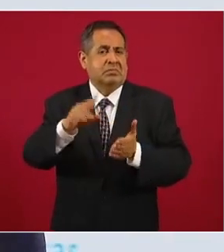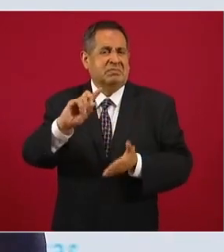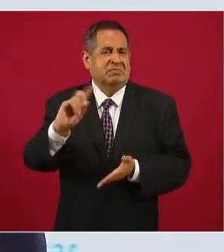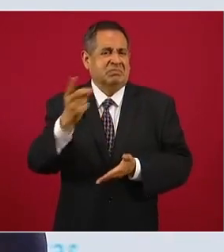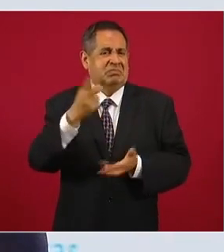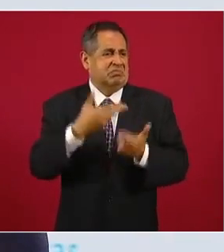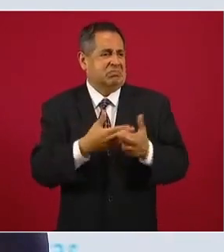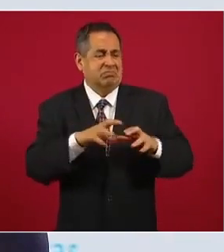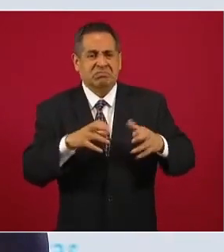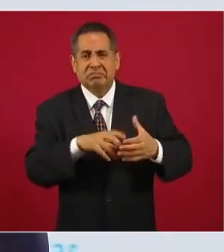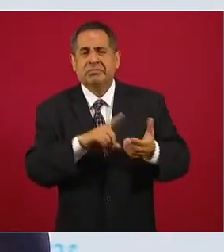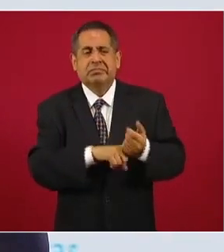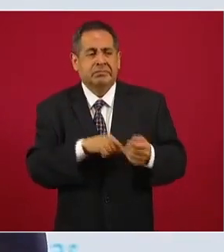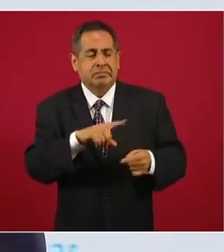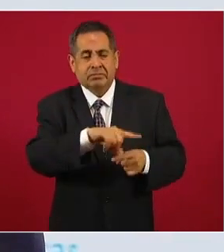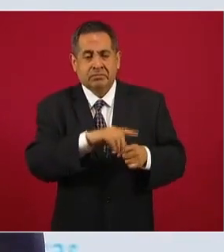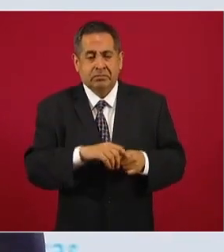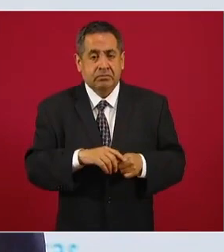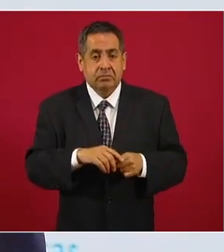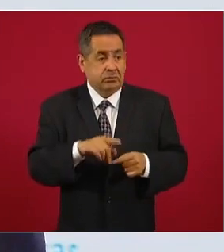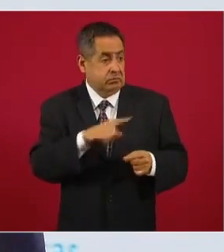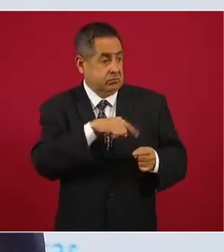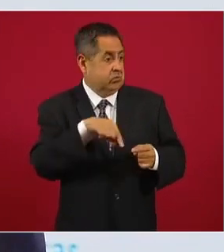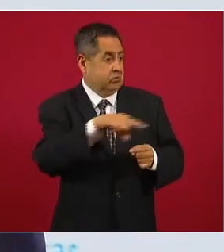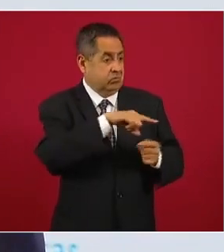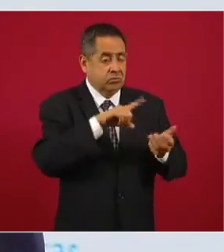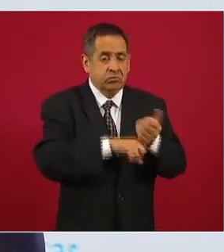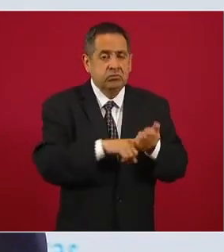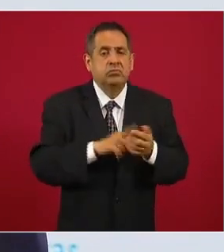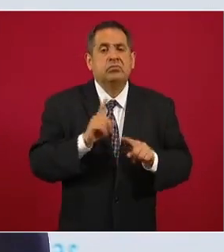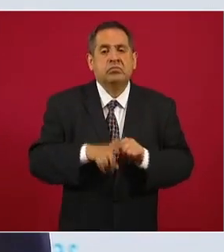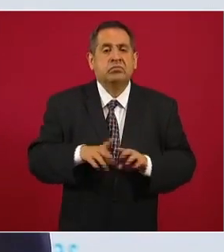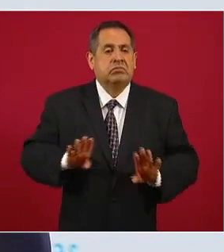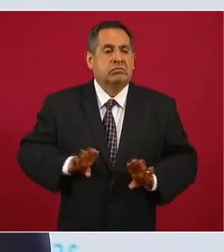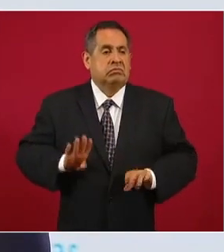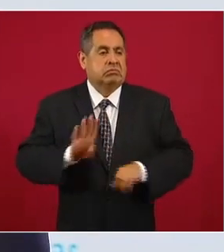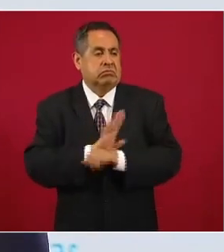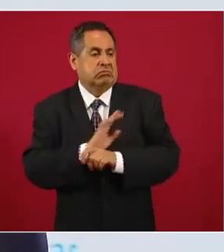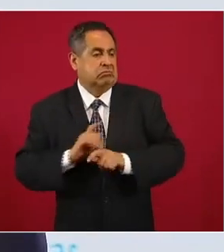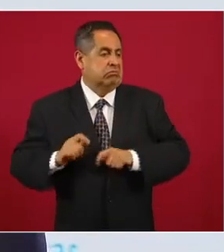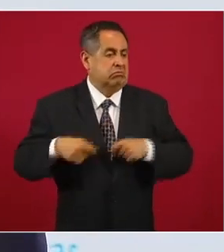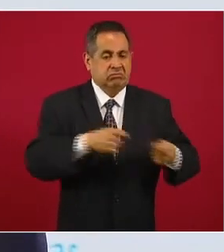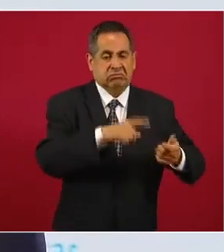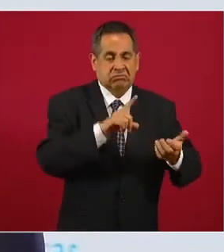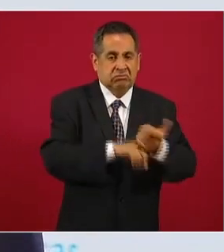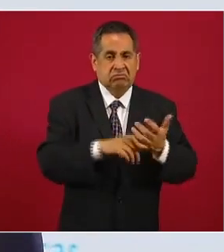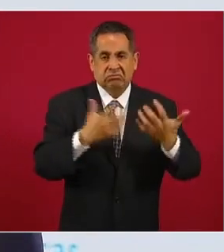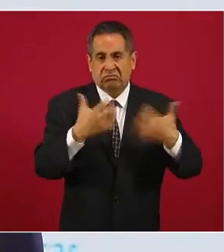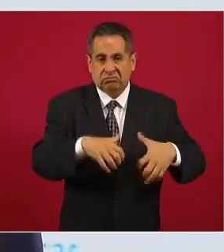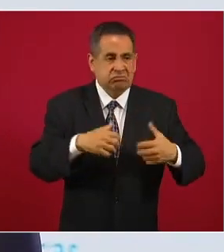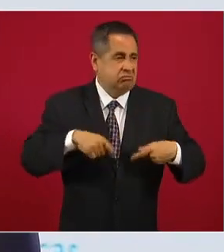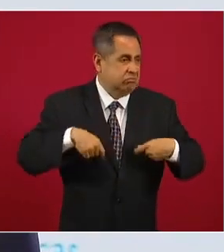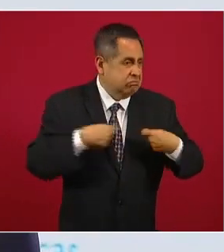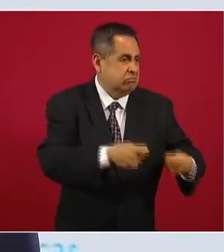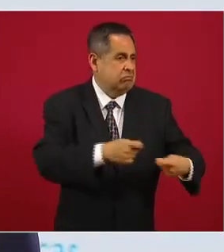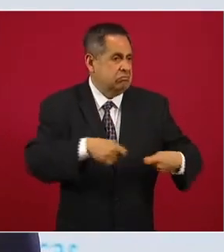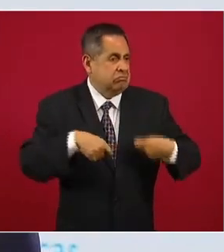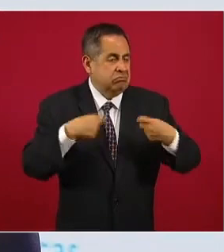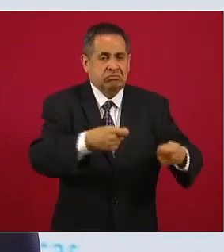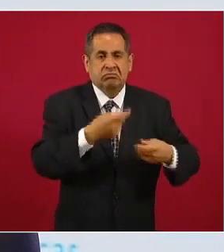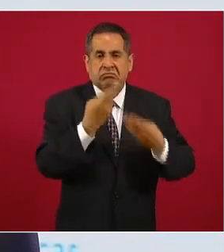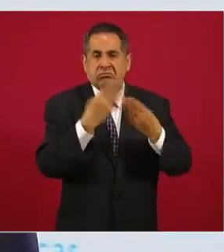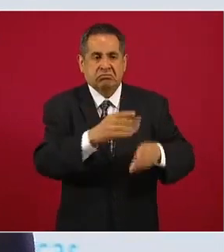44,000 millones de dólares. Casi todos ellos habían sido beneficiados con empresas, minas y